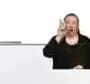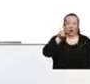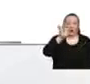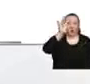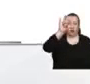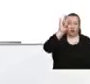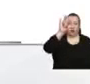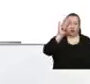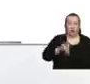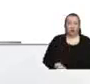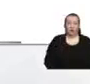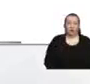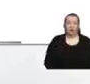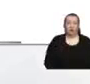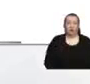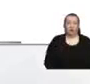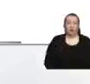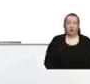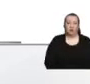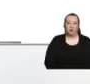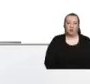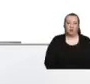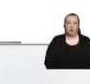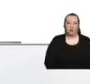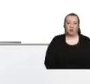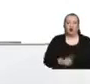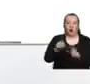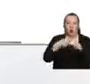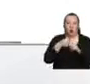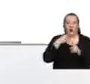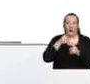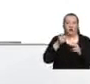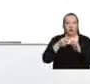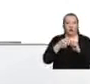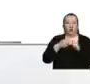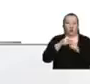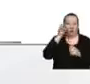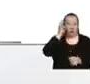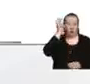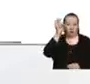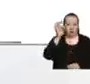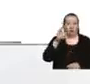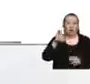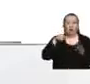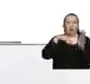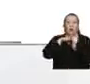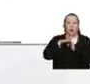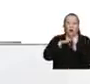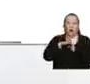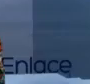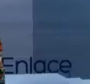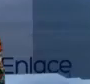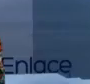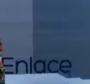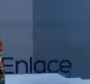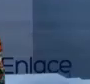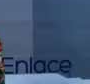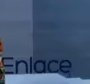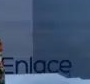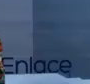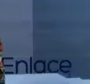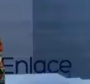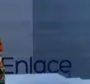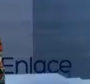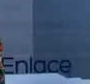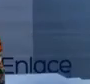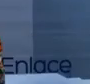declarar cuando creía que iba a tener consecuencias eso entonces el banco para despistar así hacen para evitar